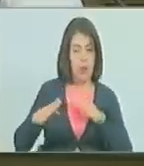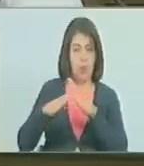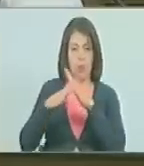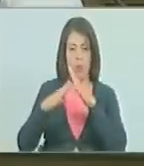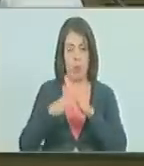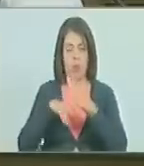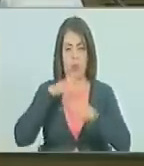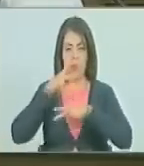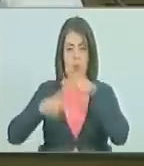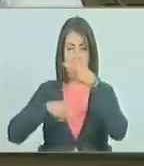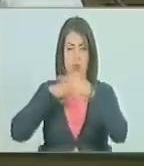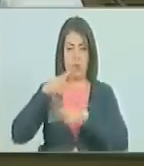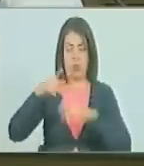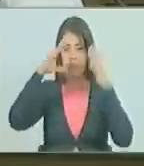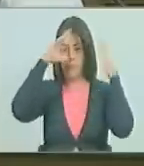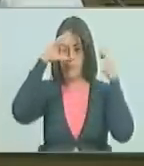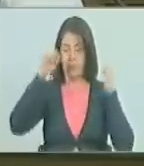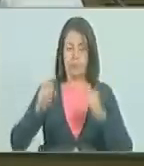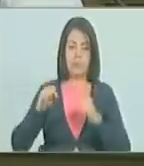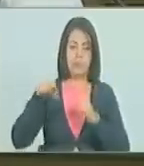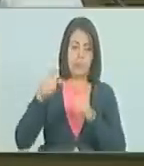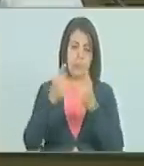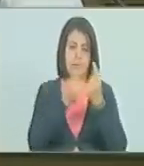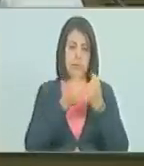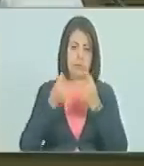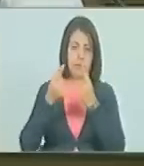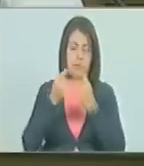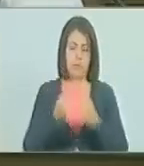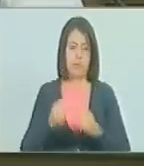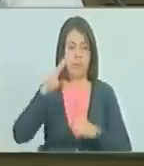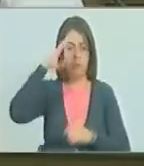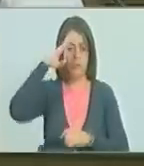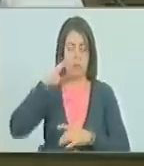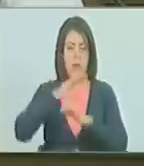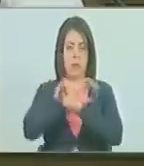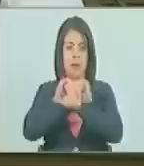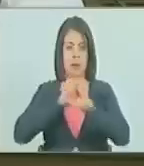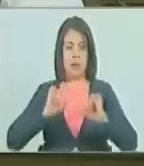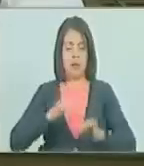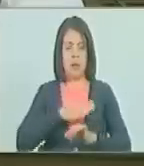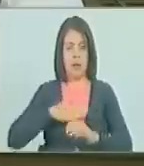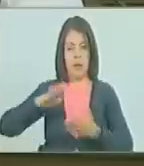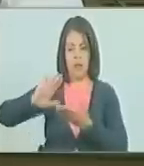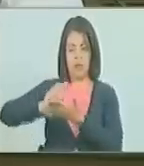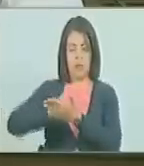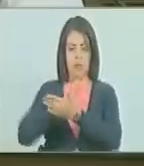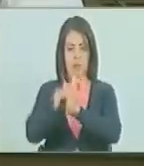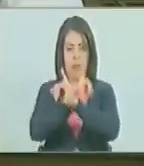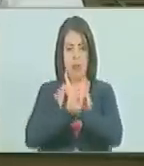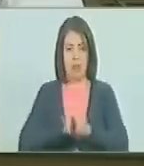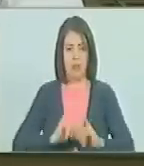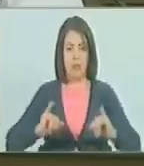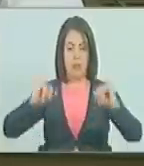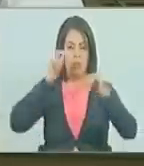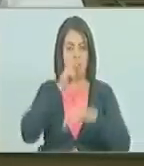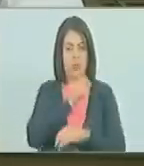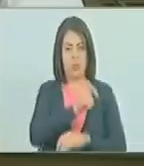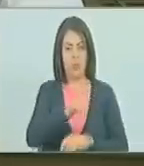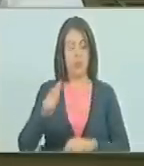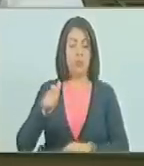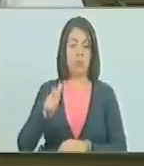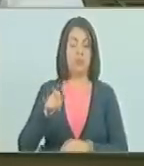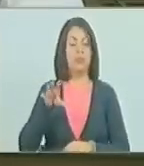grado político, diplomático, económico y militar que busque socavar la independencia y la soberanía de